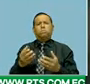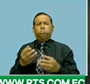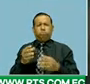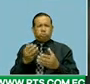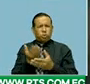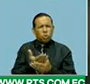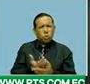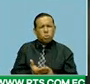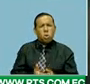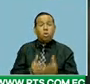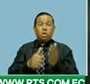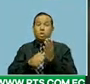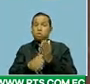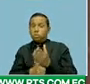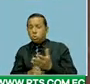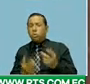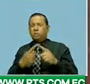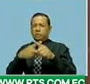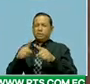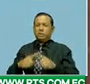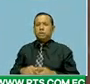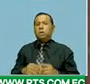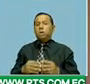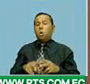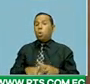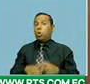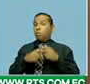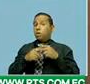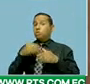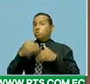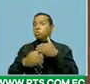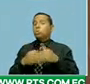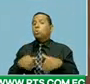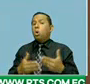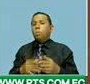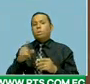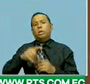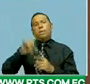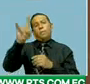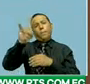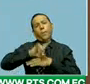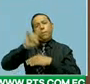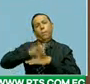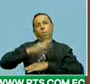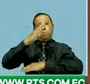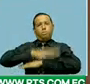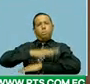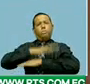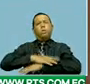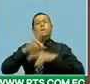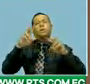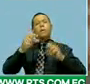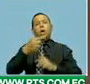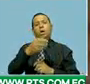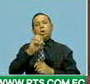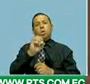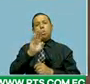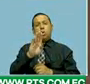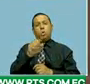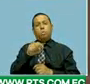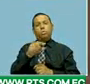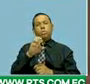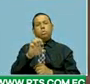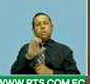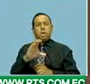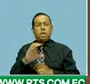de identificación para iniciar el proceso se deberá descargar la aplicación gob.ec mediante las plataformas